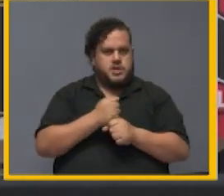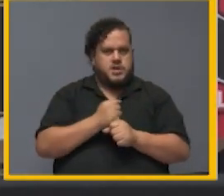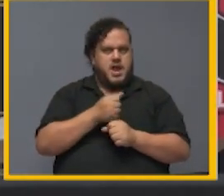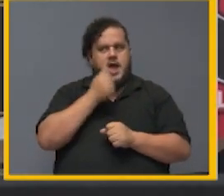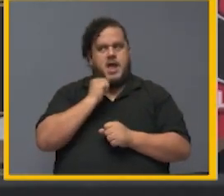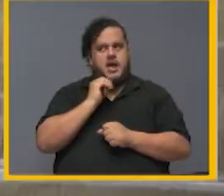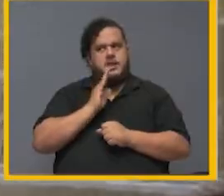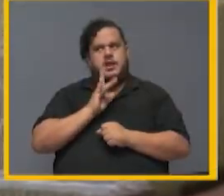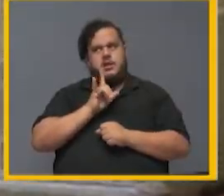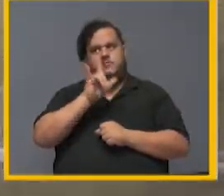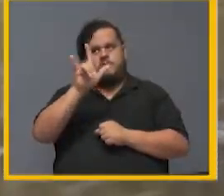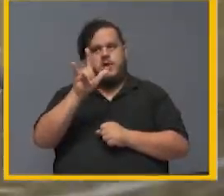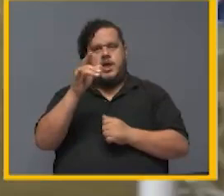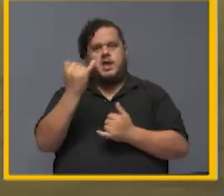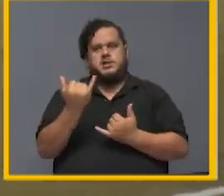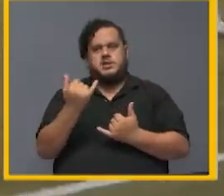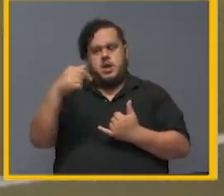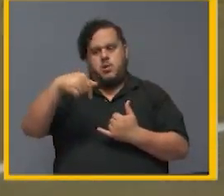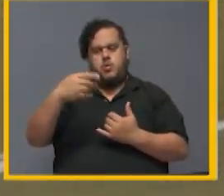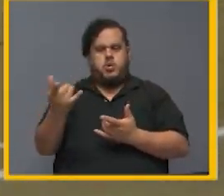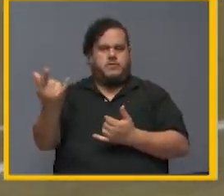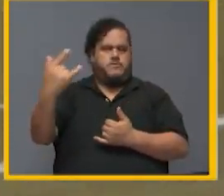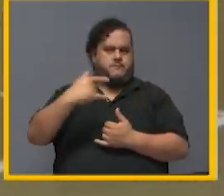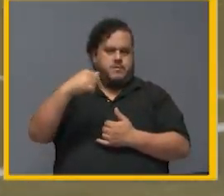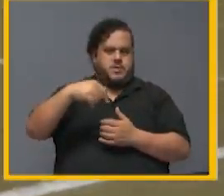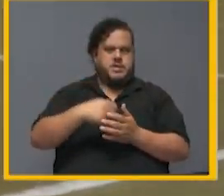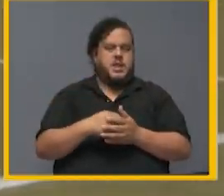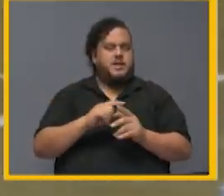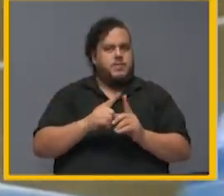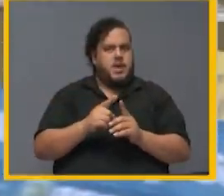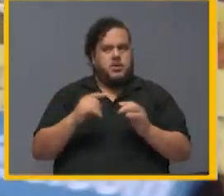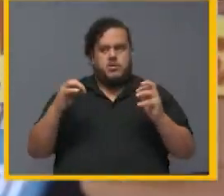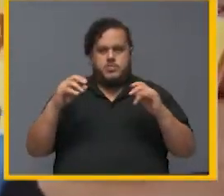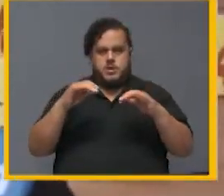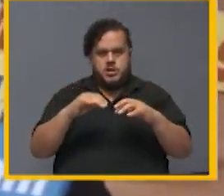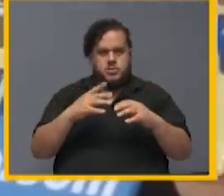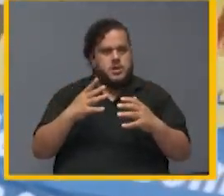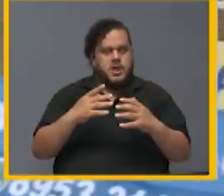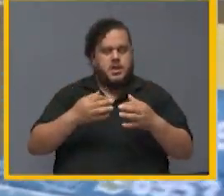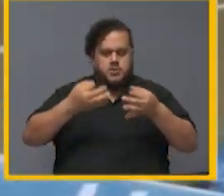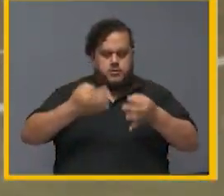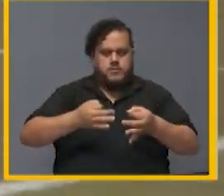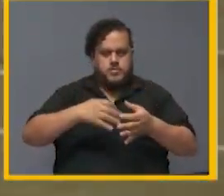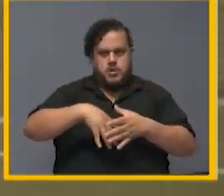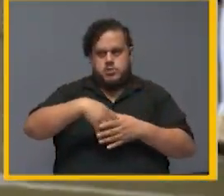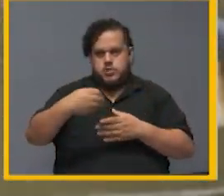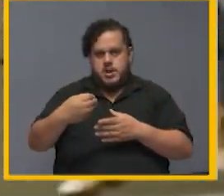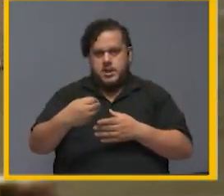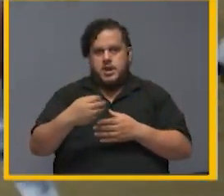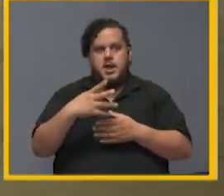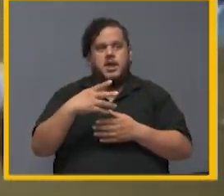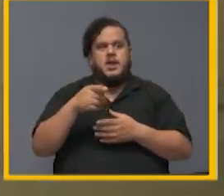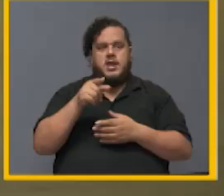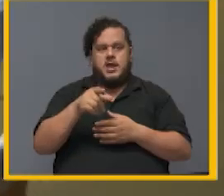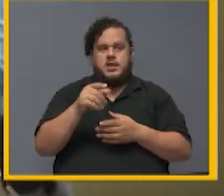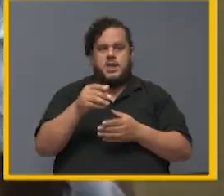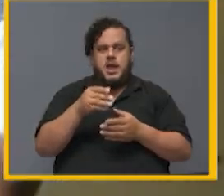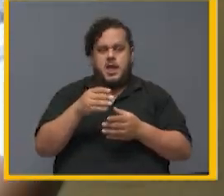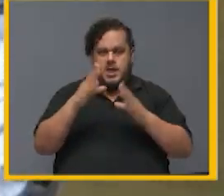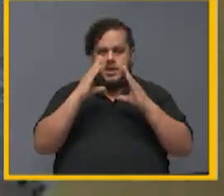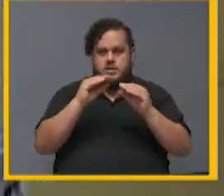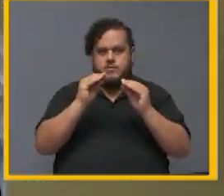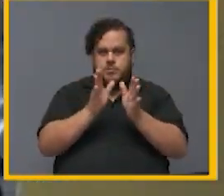hoy está aquí con nosotros otra vez. Sin saber que Migración y Extranjería confirmó su salida, que de paso es información